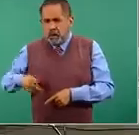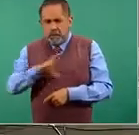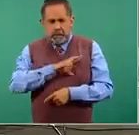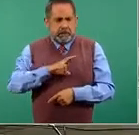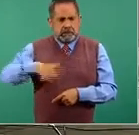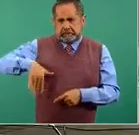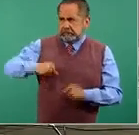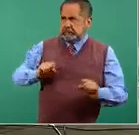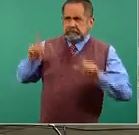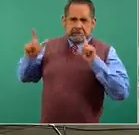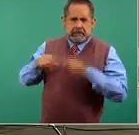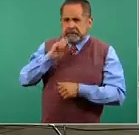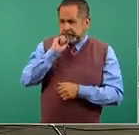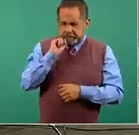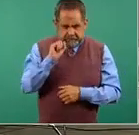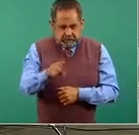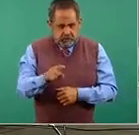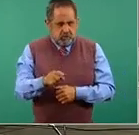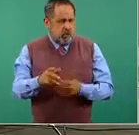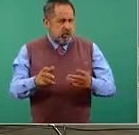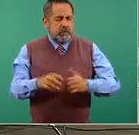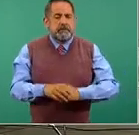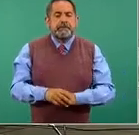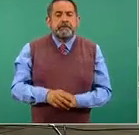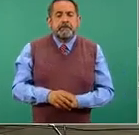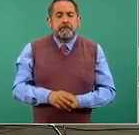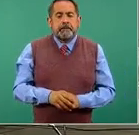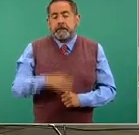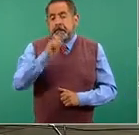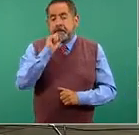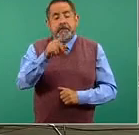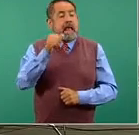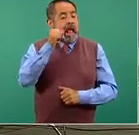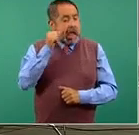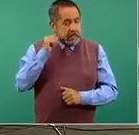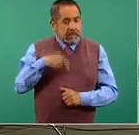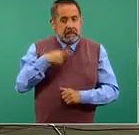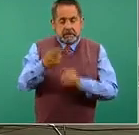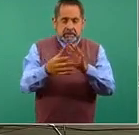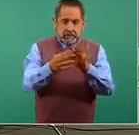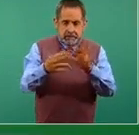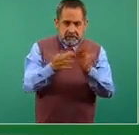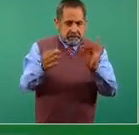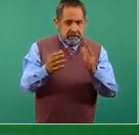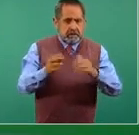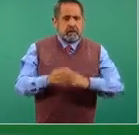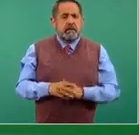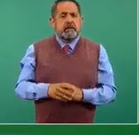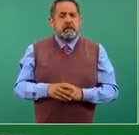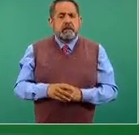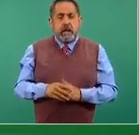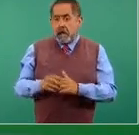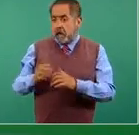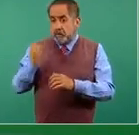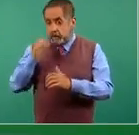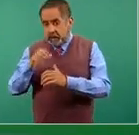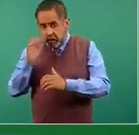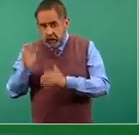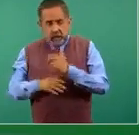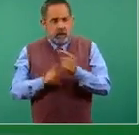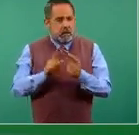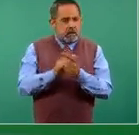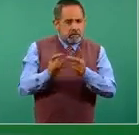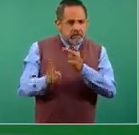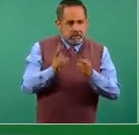lo acabo de mencionar también con la diapositiva. También ayer relatábamos, ya un poco fuera de la conferencia, ya nos